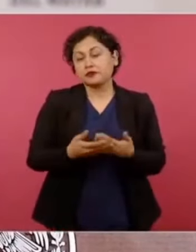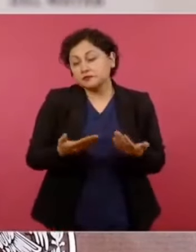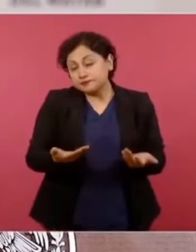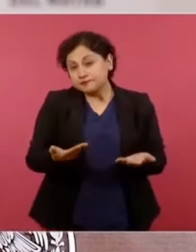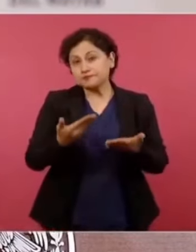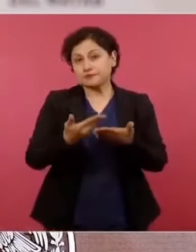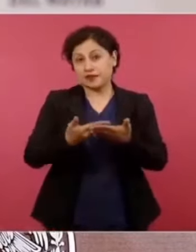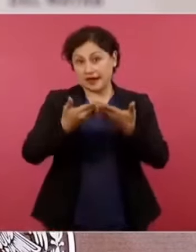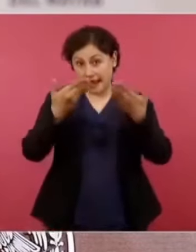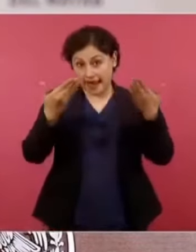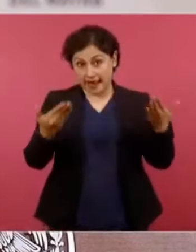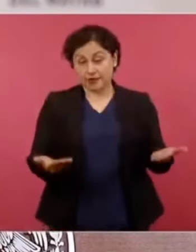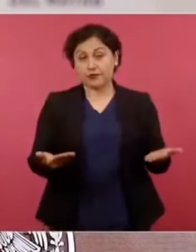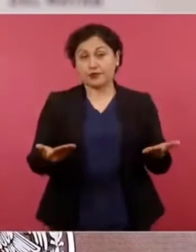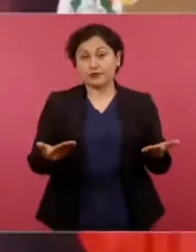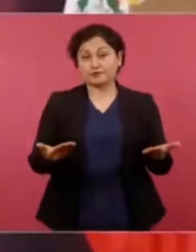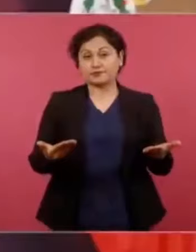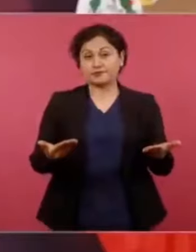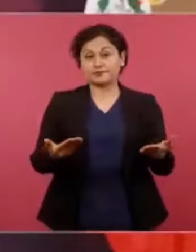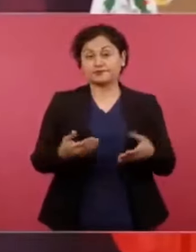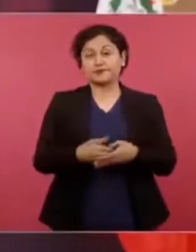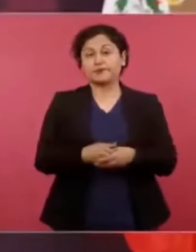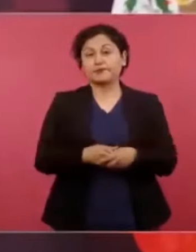ahora resulta